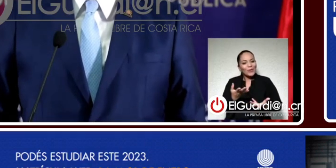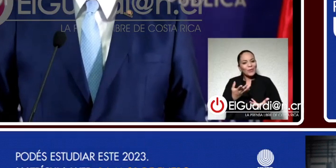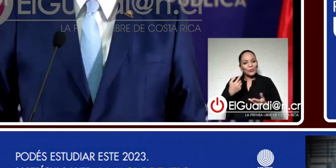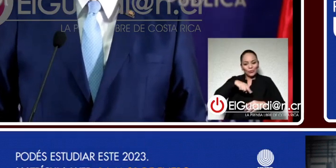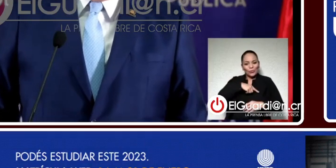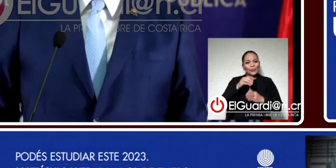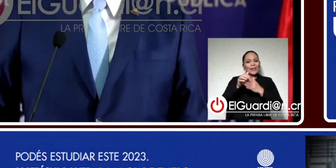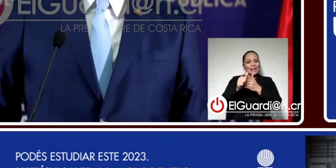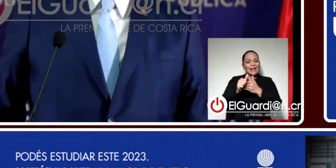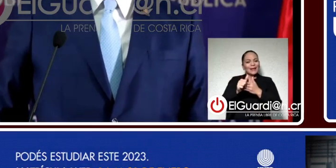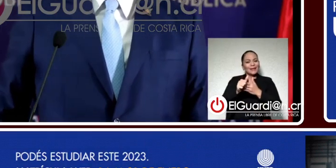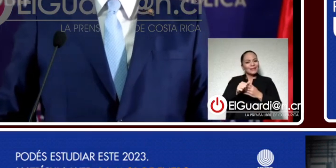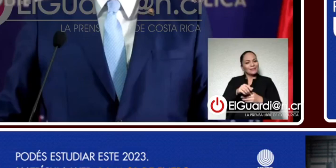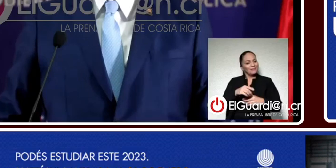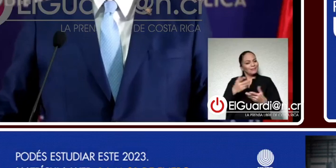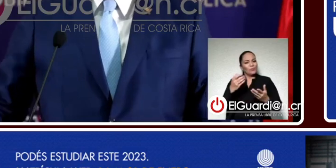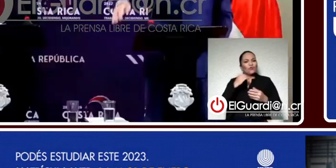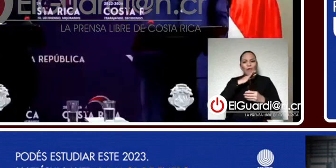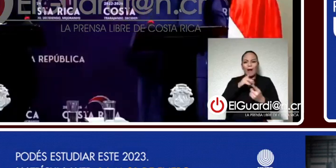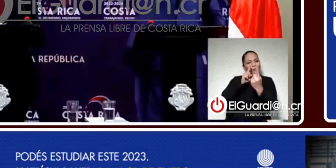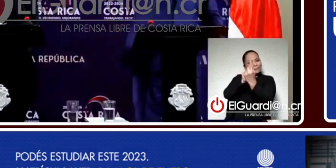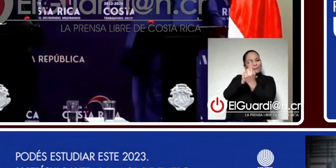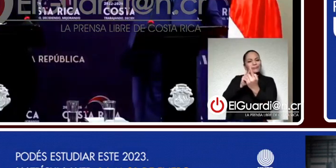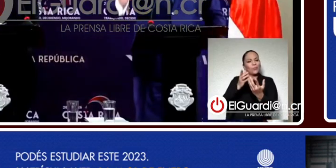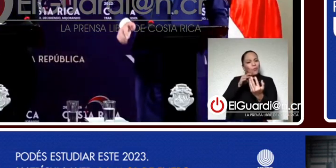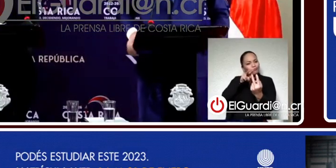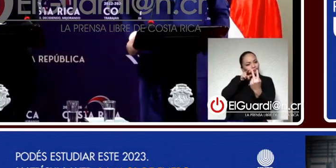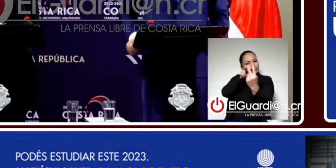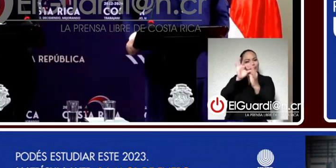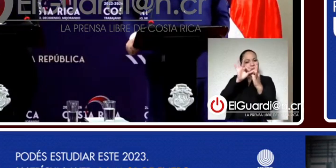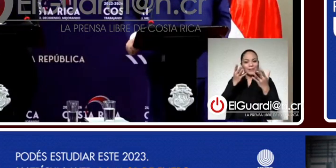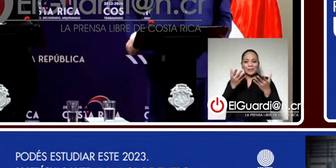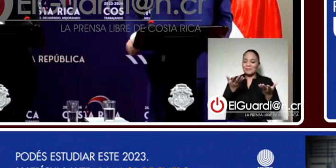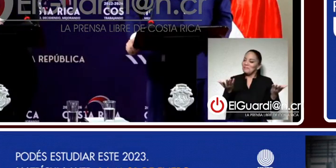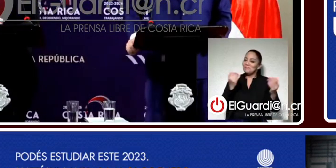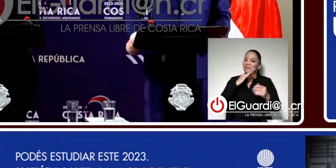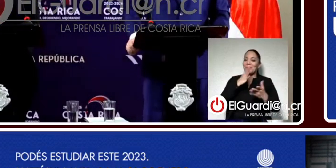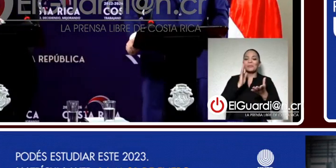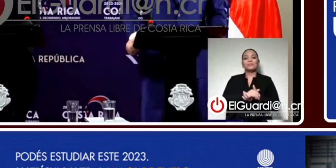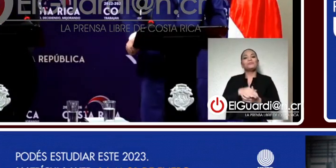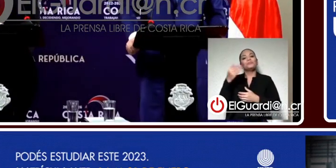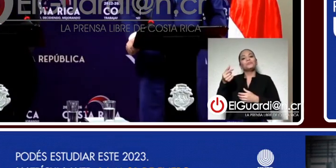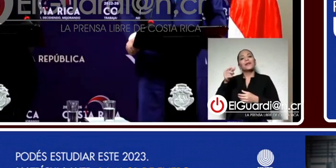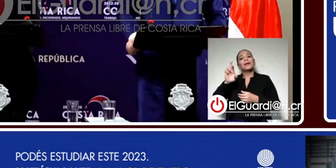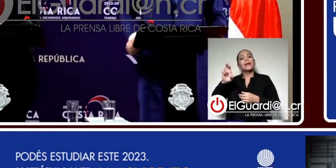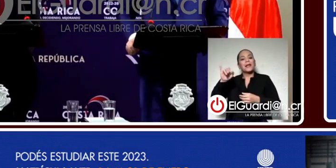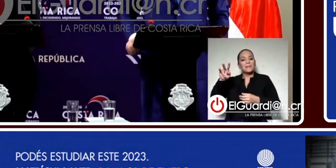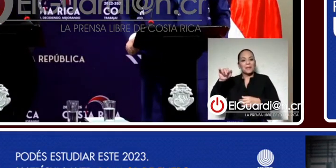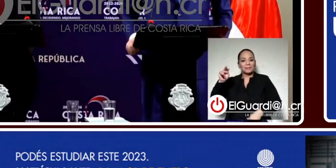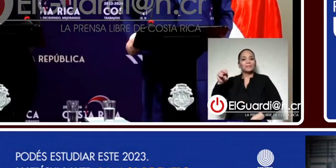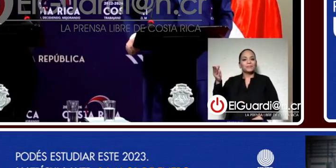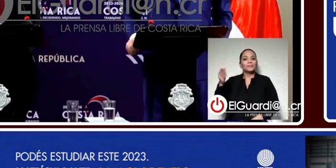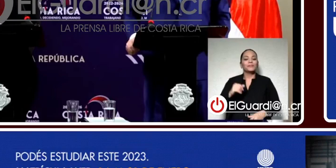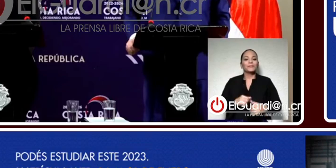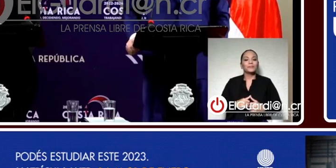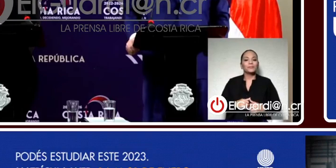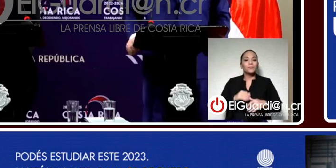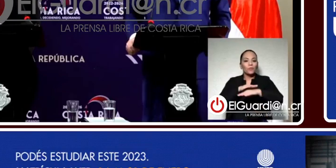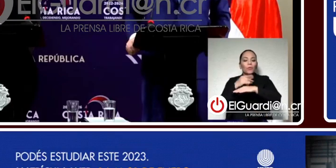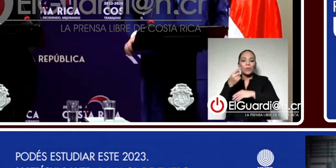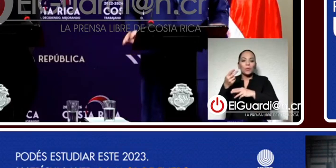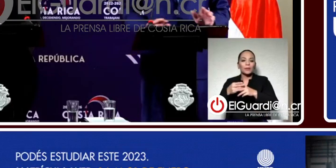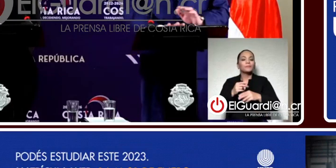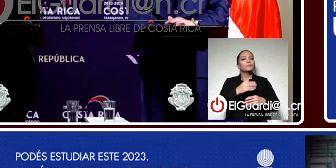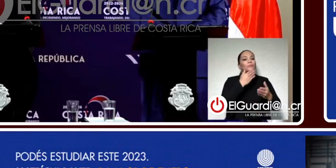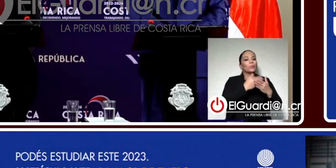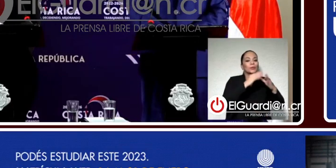los ojos. A ver, ¿quién sigue? Don Graving, de Diario Extra, por favor. Identifíquese, don Graving, por favor. Sí,